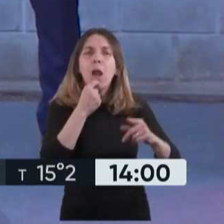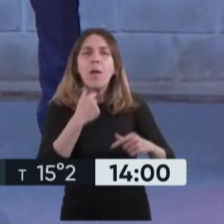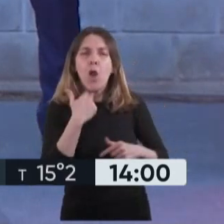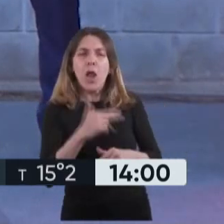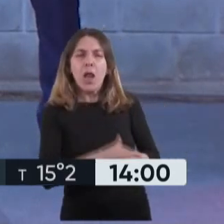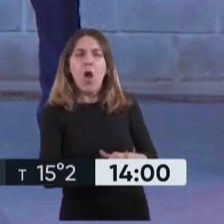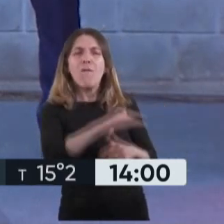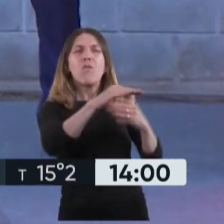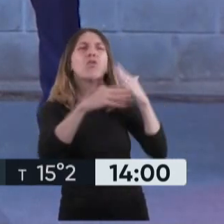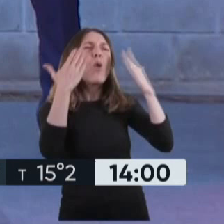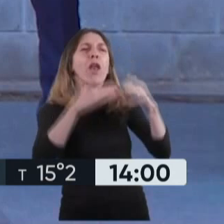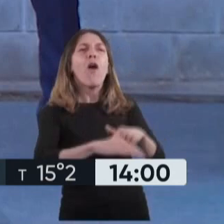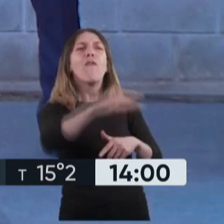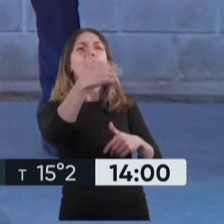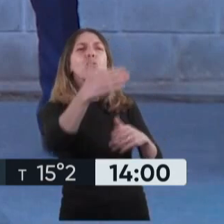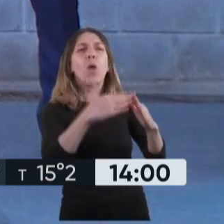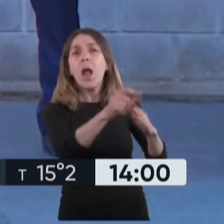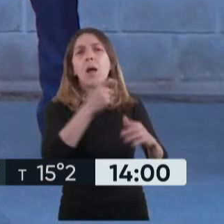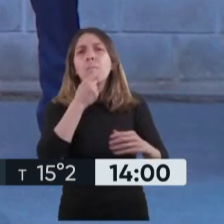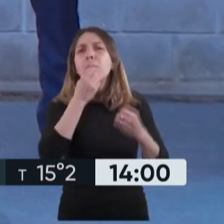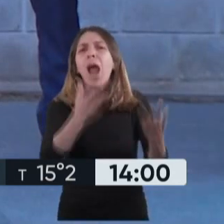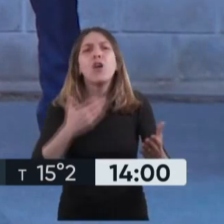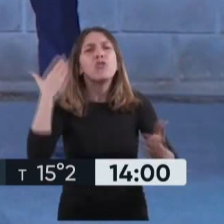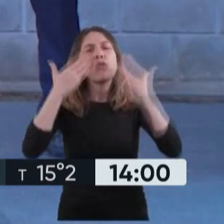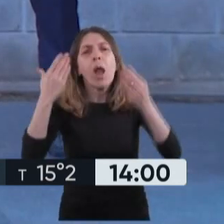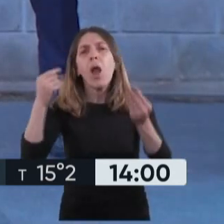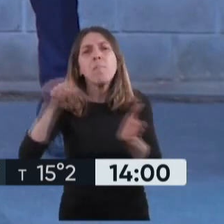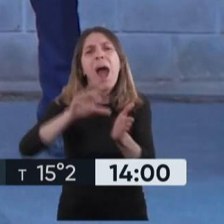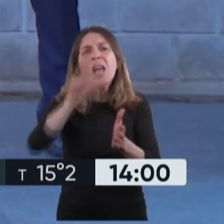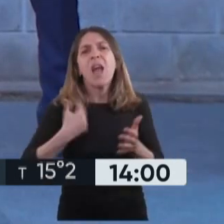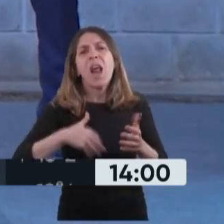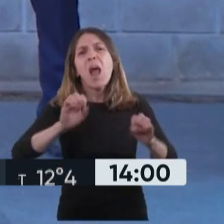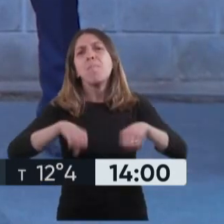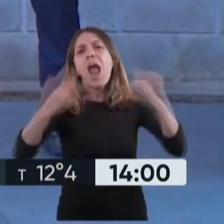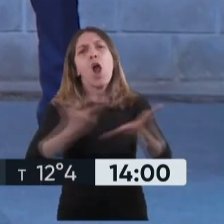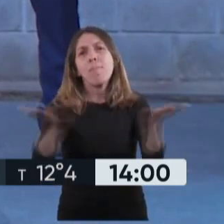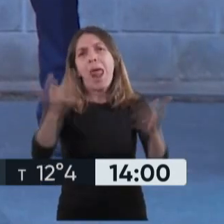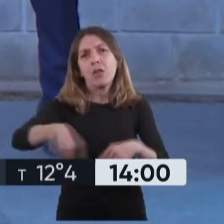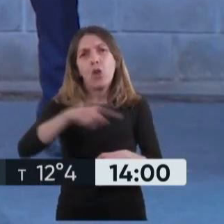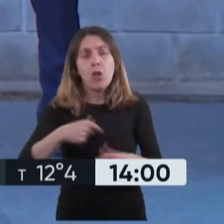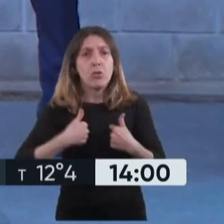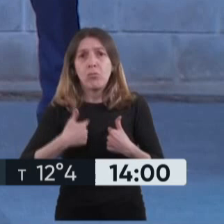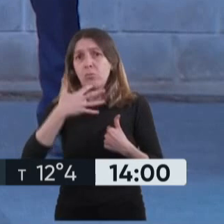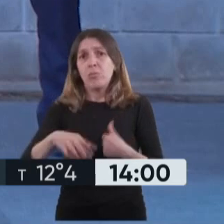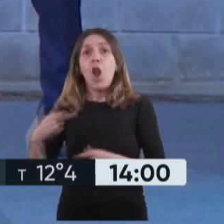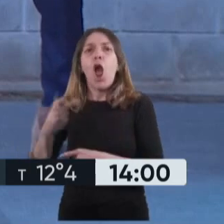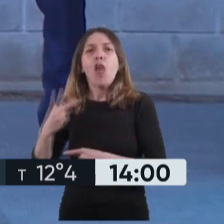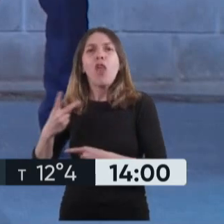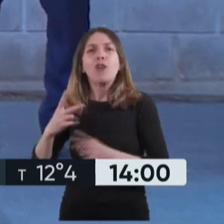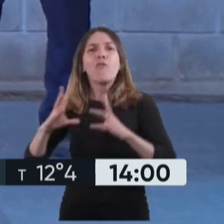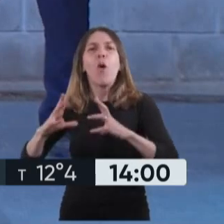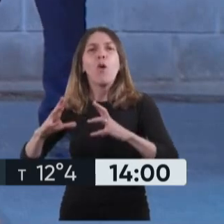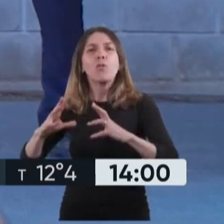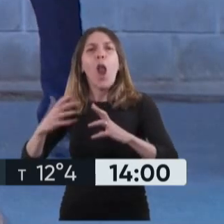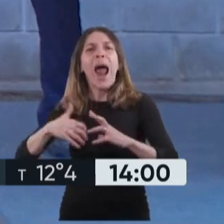soñamos con un país mejor y reinterpretó somos los argentinos juniors de ser por